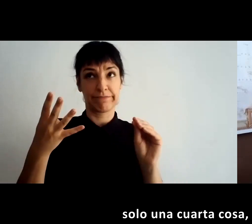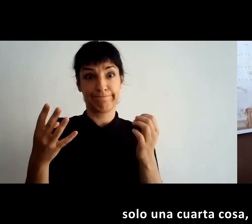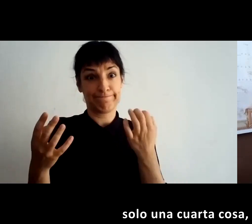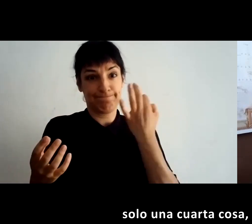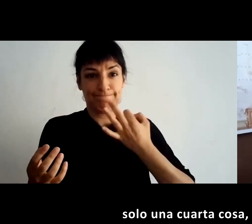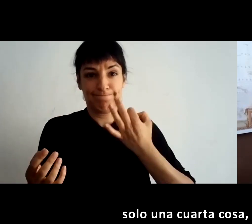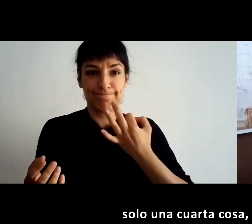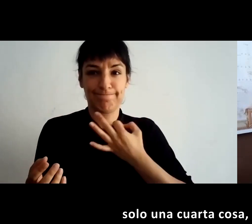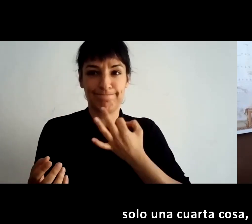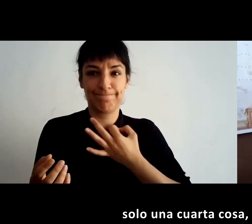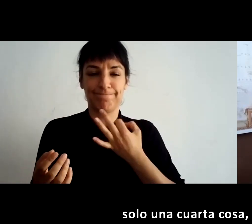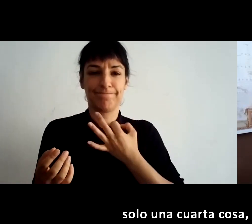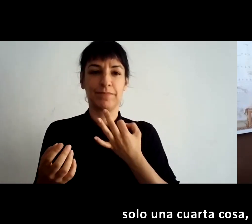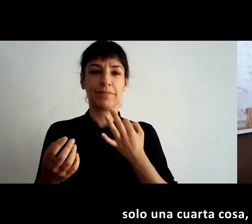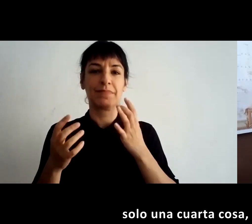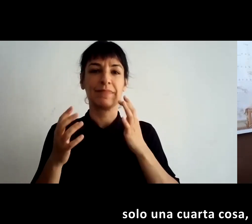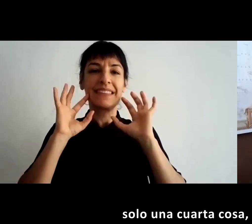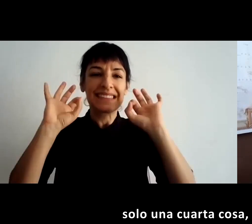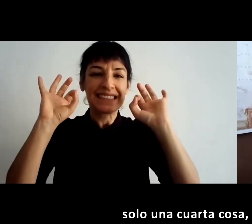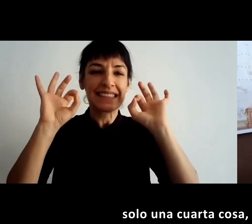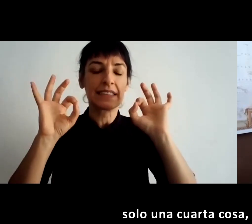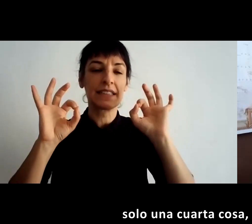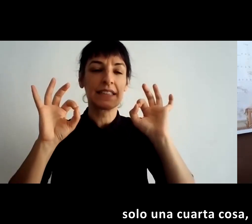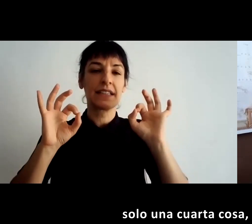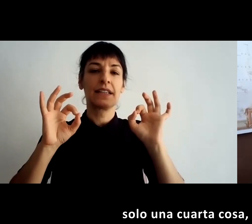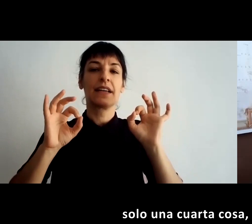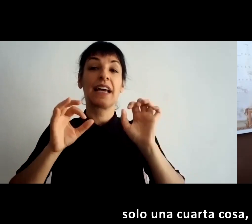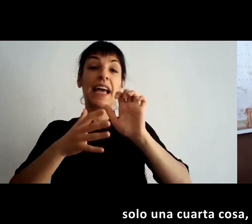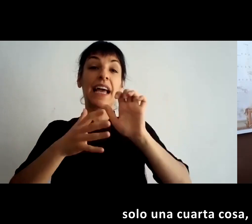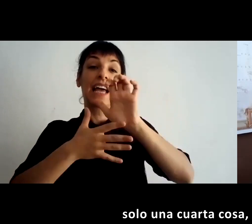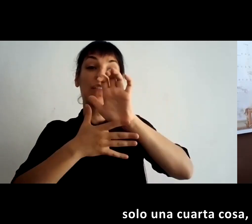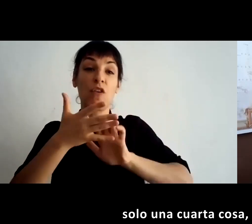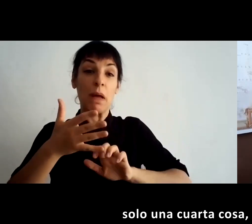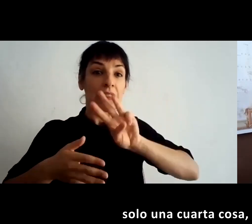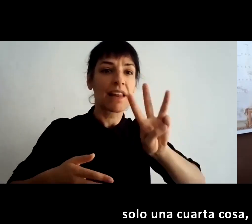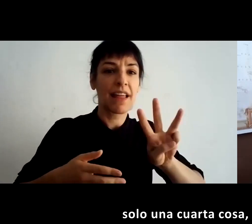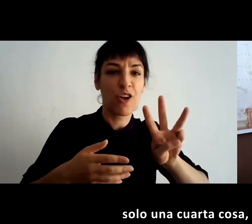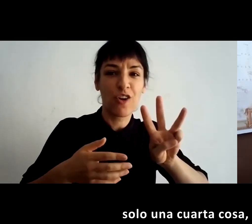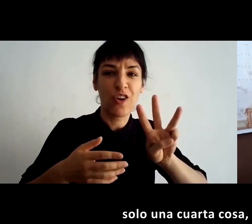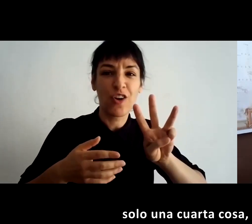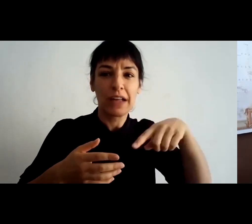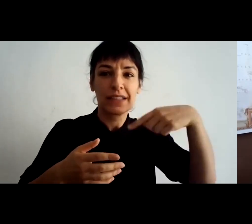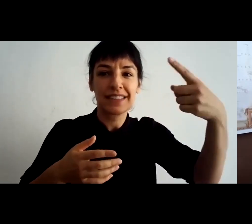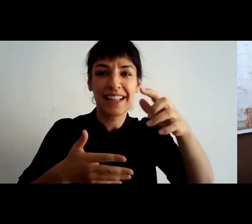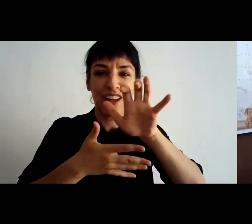inevitablemente, que es sobre el tercer informe, el siguiente informe.